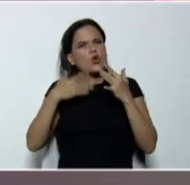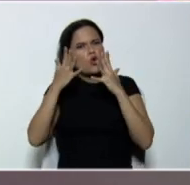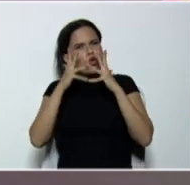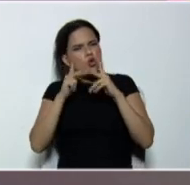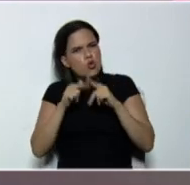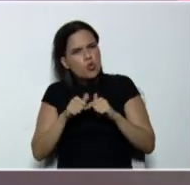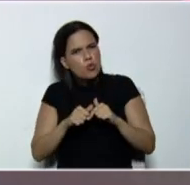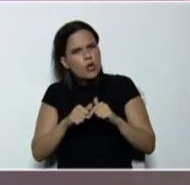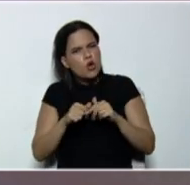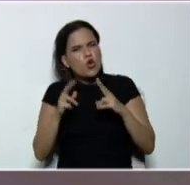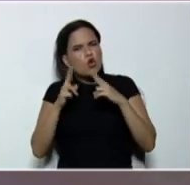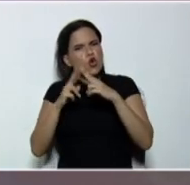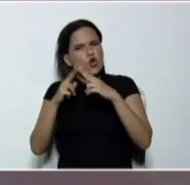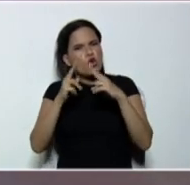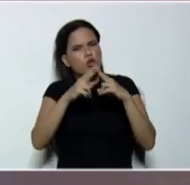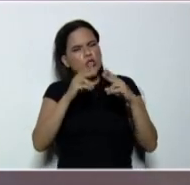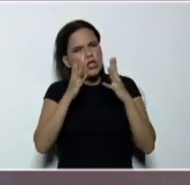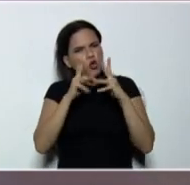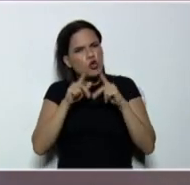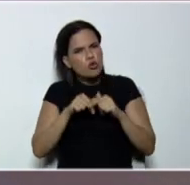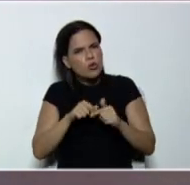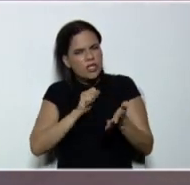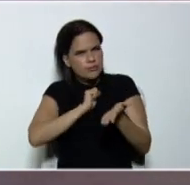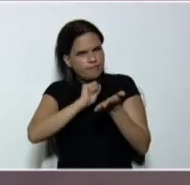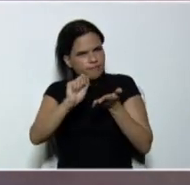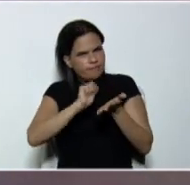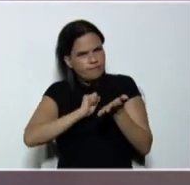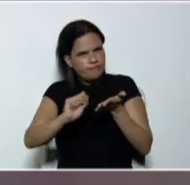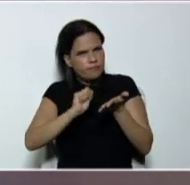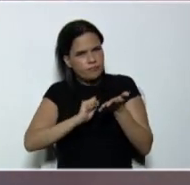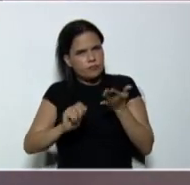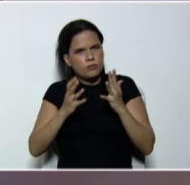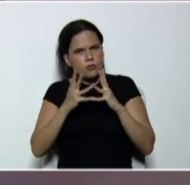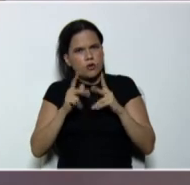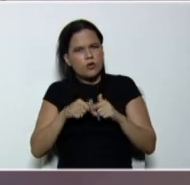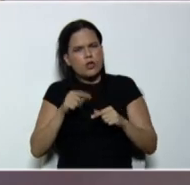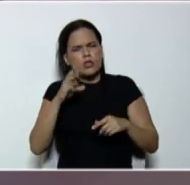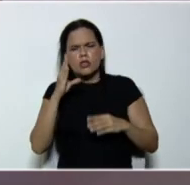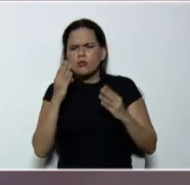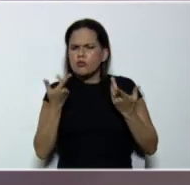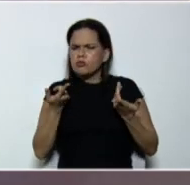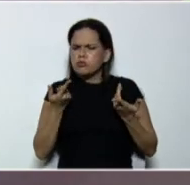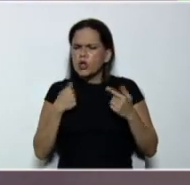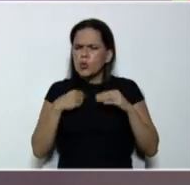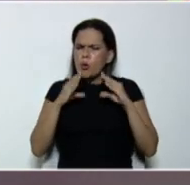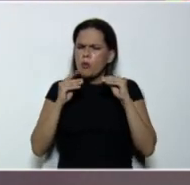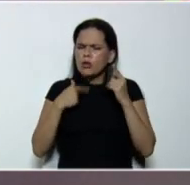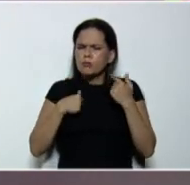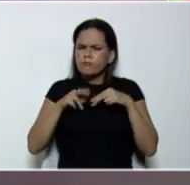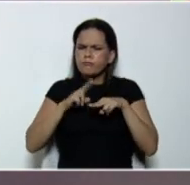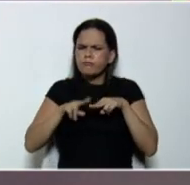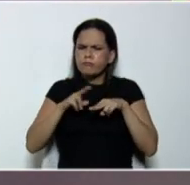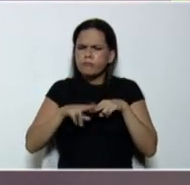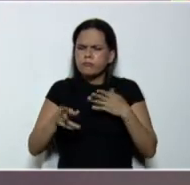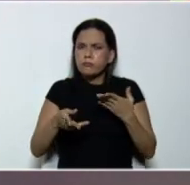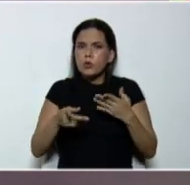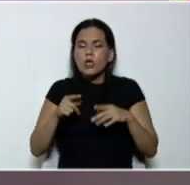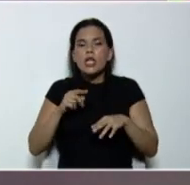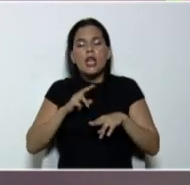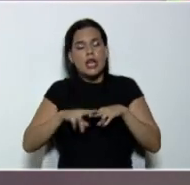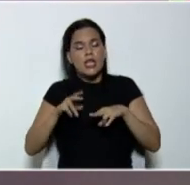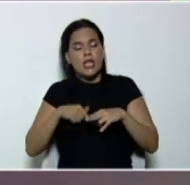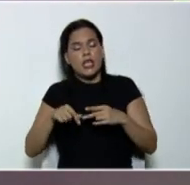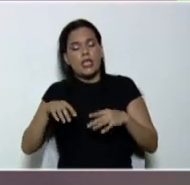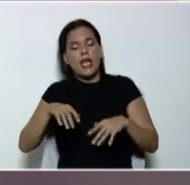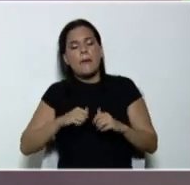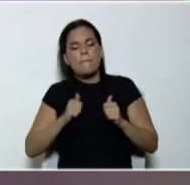y escribir los números, como también en la escritura. No hace mucho estuve conversando con una prima y me dice que la niña está, ya se está iniciando en